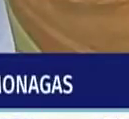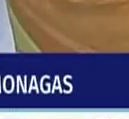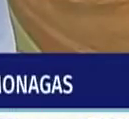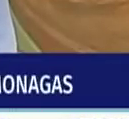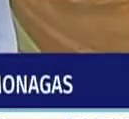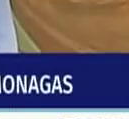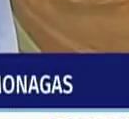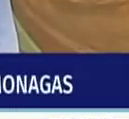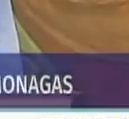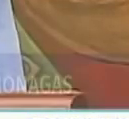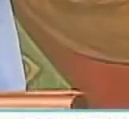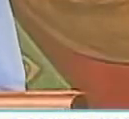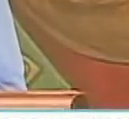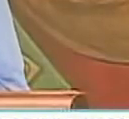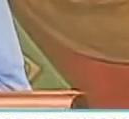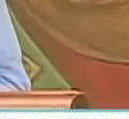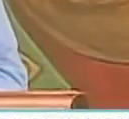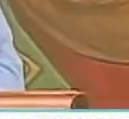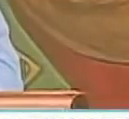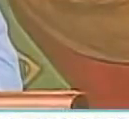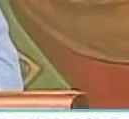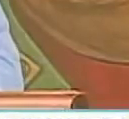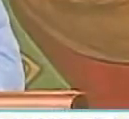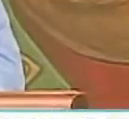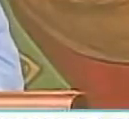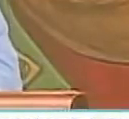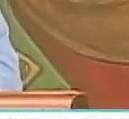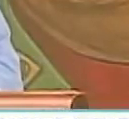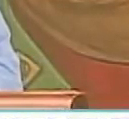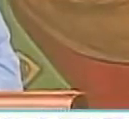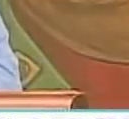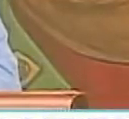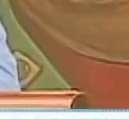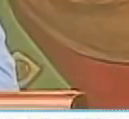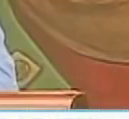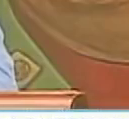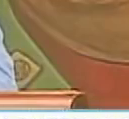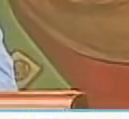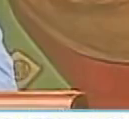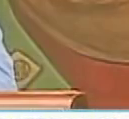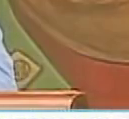corta, quizás, o en una expresión corta